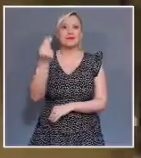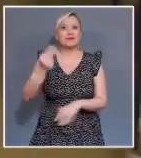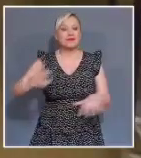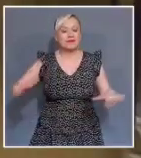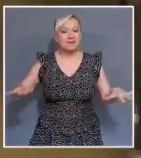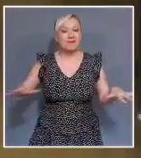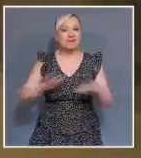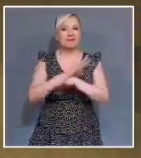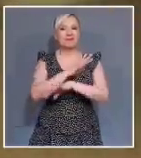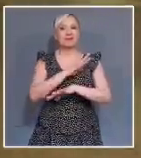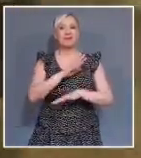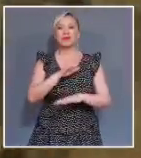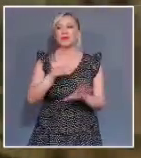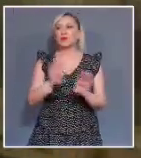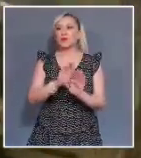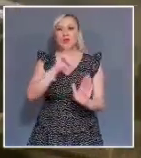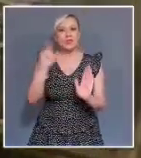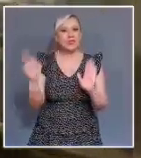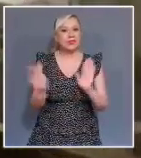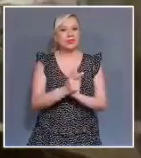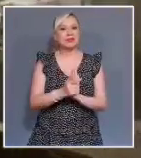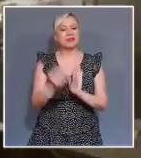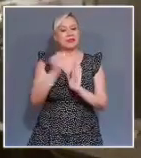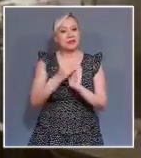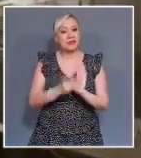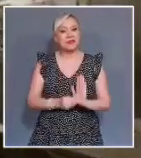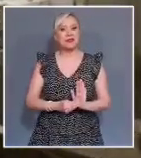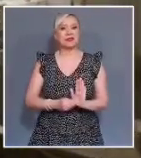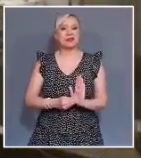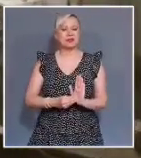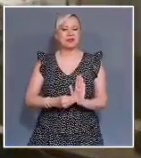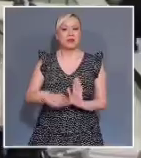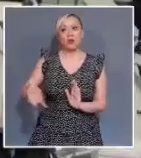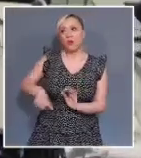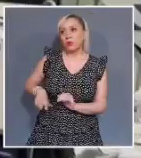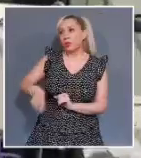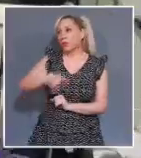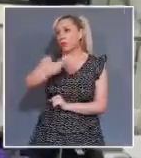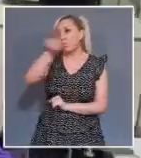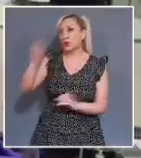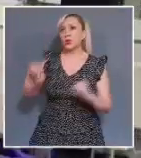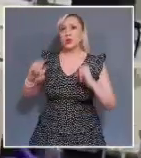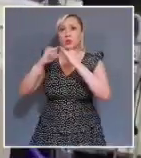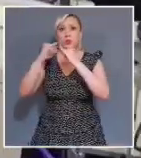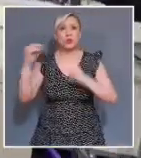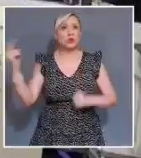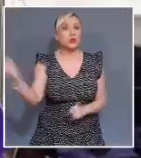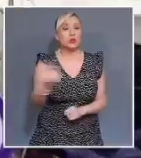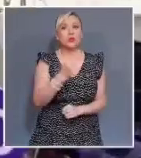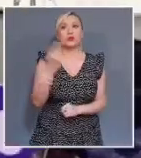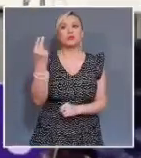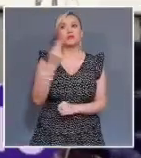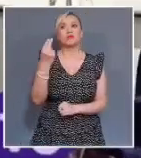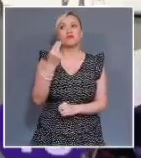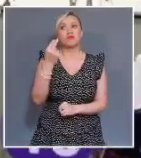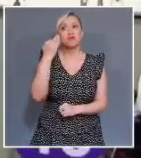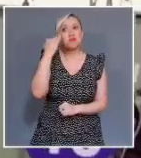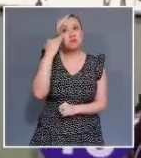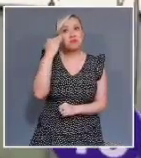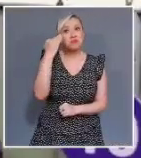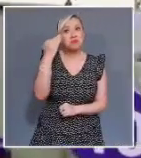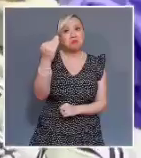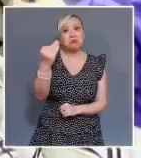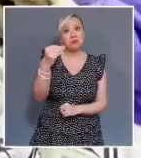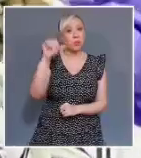política. Señalan que los cambios que impulsan los gobiernos e instituciones actuales tomarían cientos de años en verse reflejados, pues